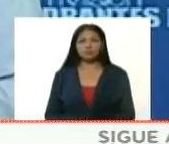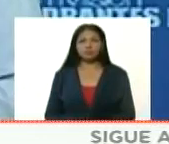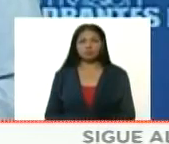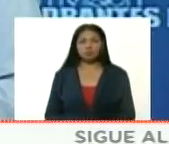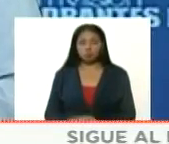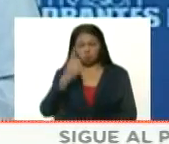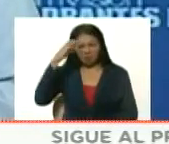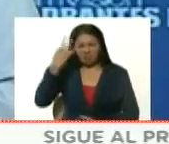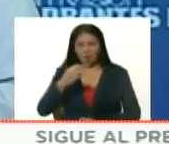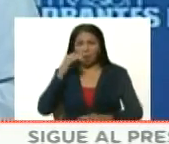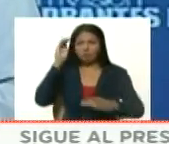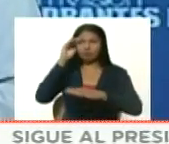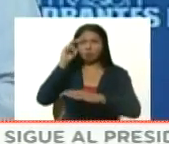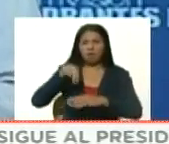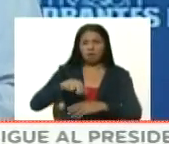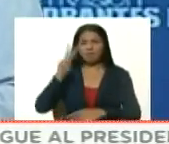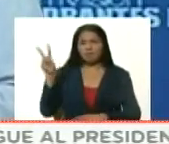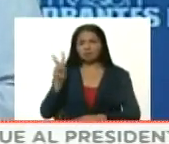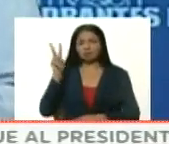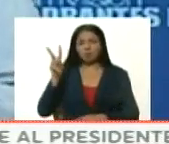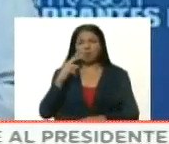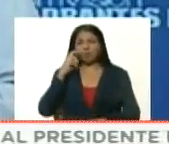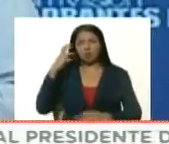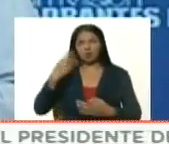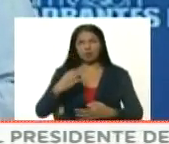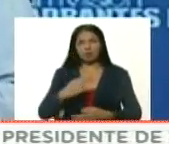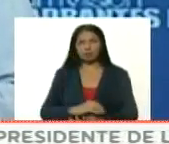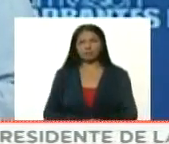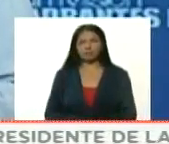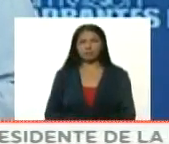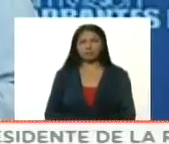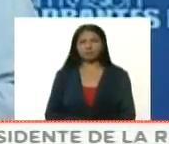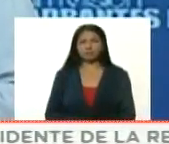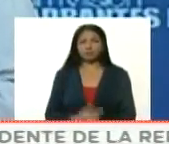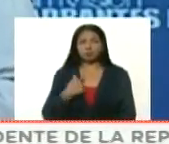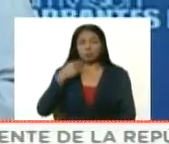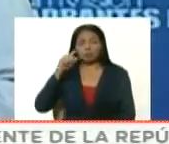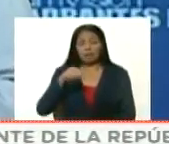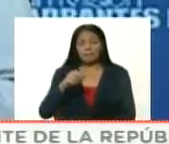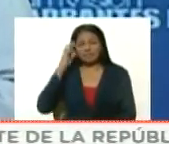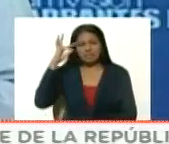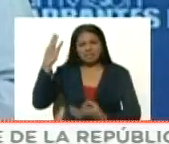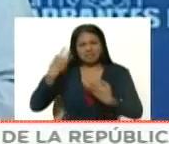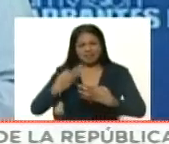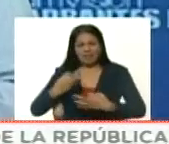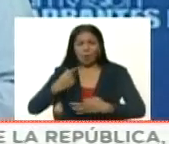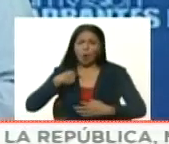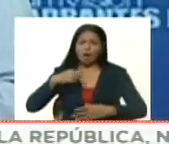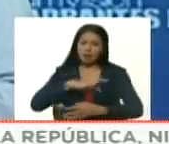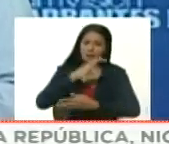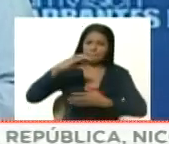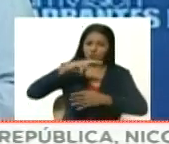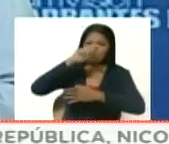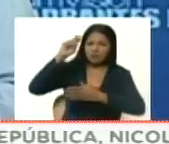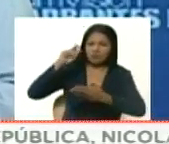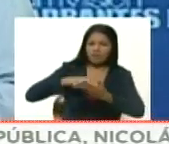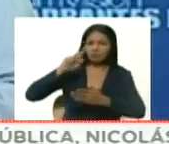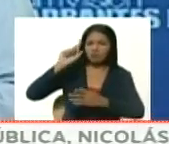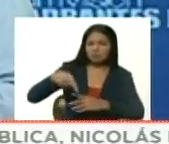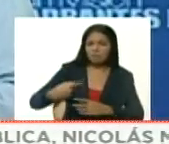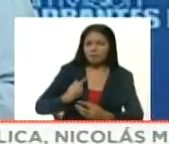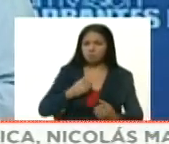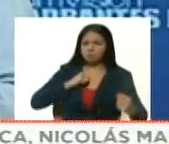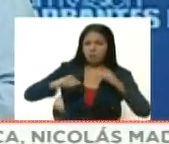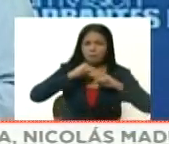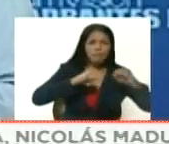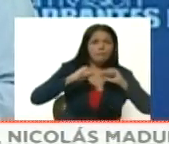Creo en el futuro de Venezuela. Además, creo en el espíritu nacional que nos